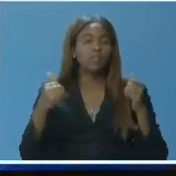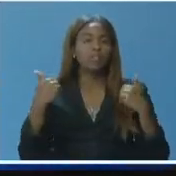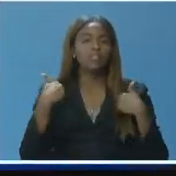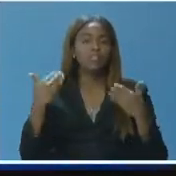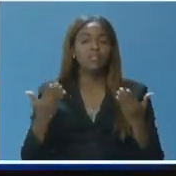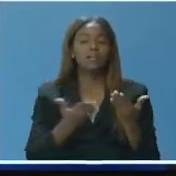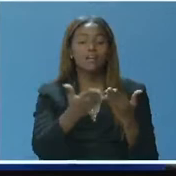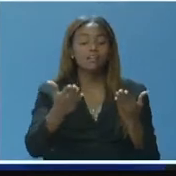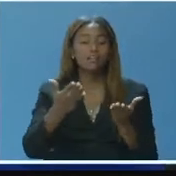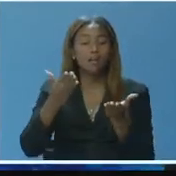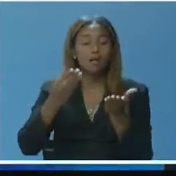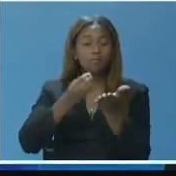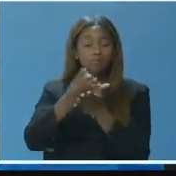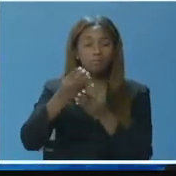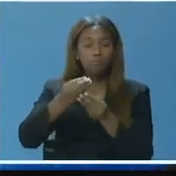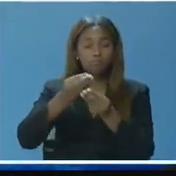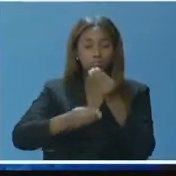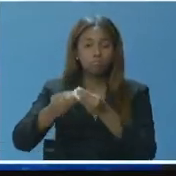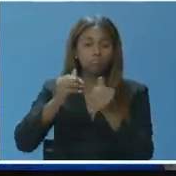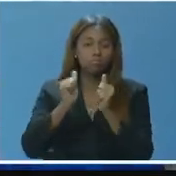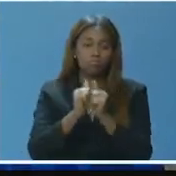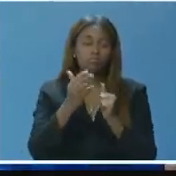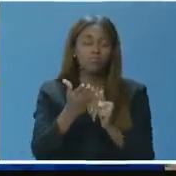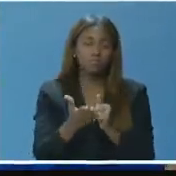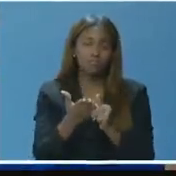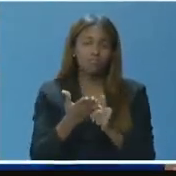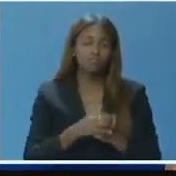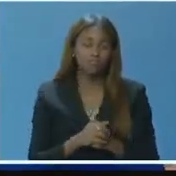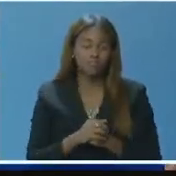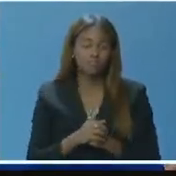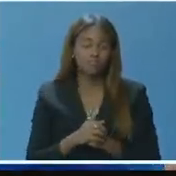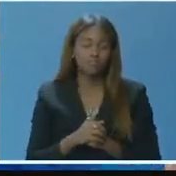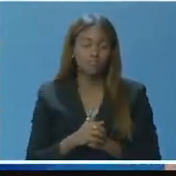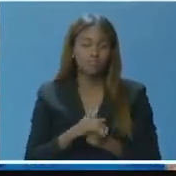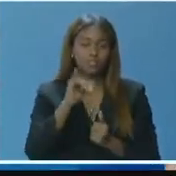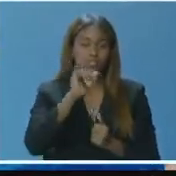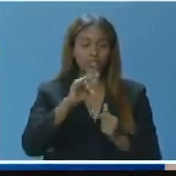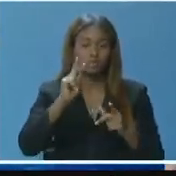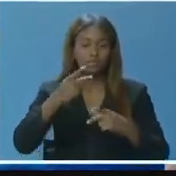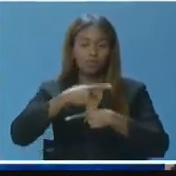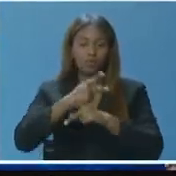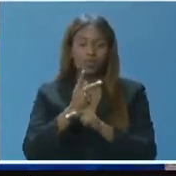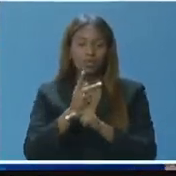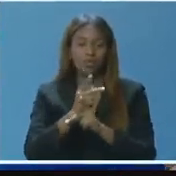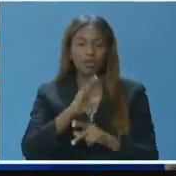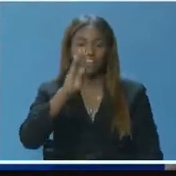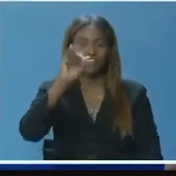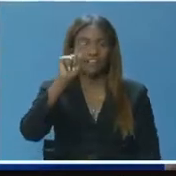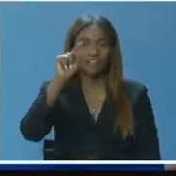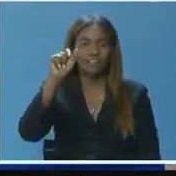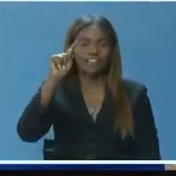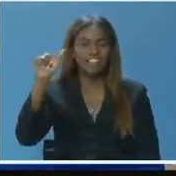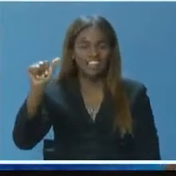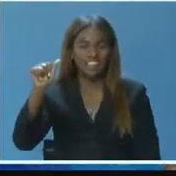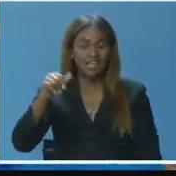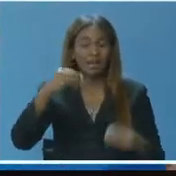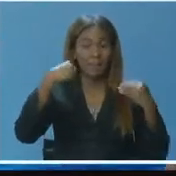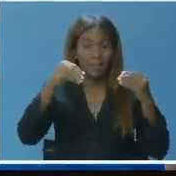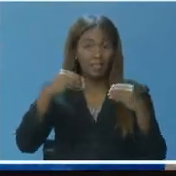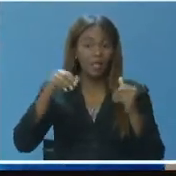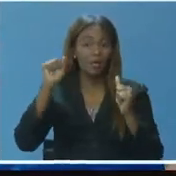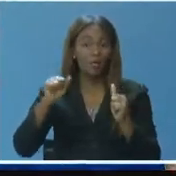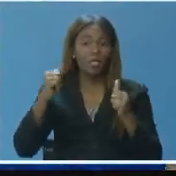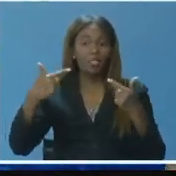transacciones electrónicas, o sea, no es que hacer transacciones físicas. Un productor de batata que tenga 200 quintales de batata podrá subirlo